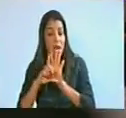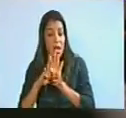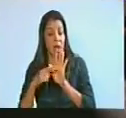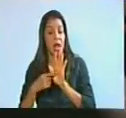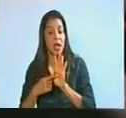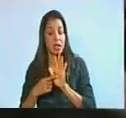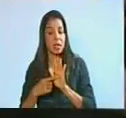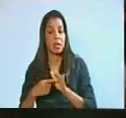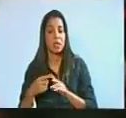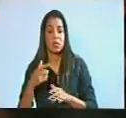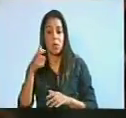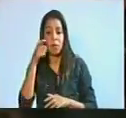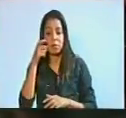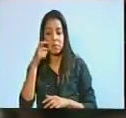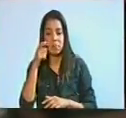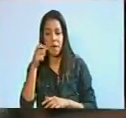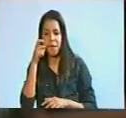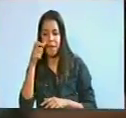los fiscales de los CLAP.